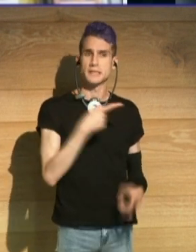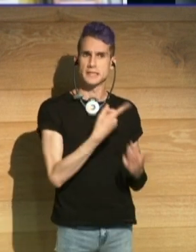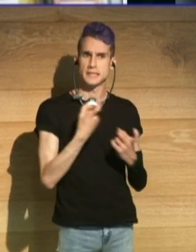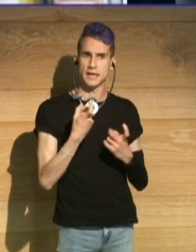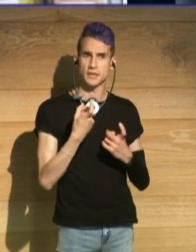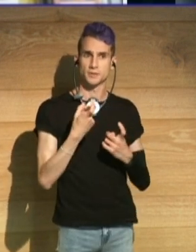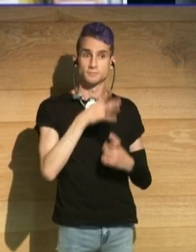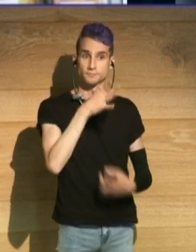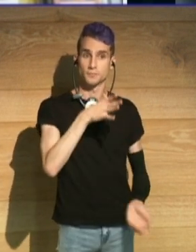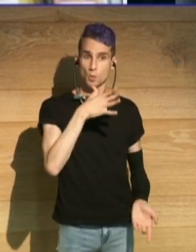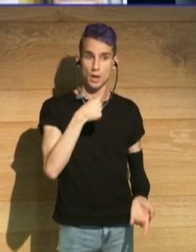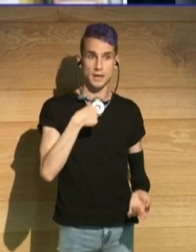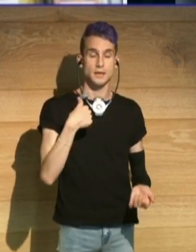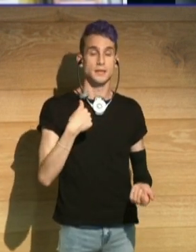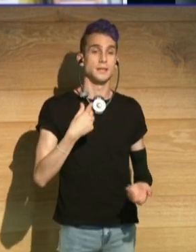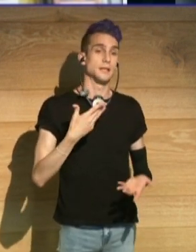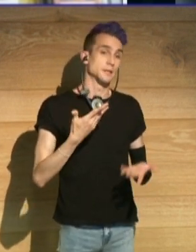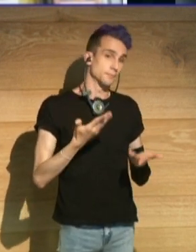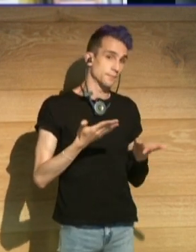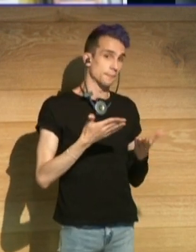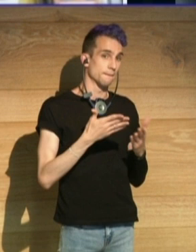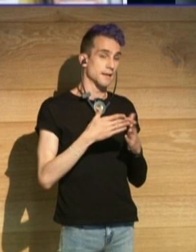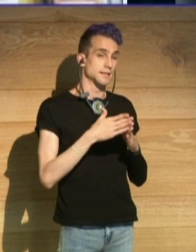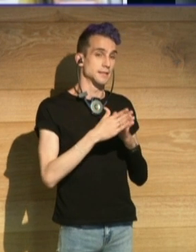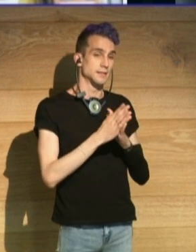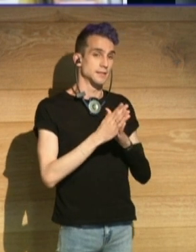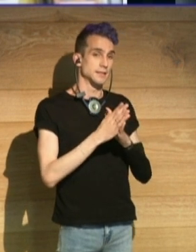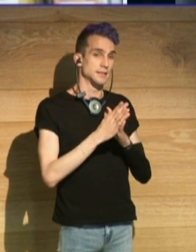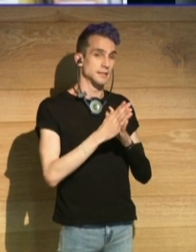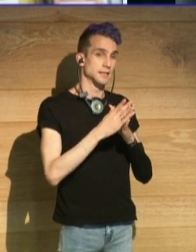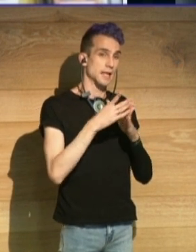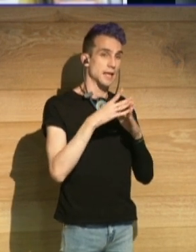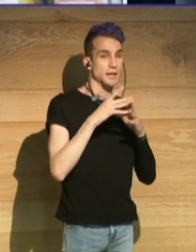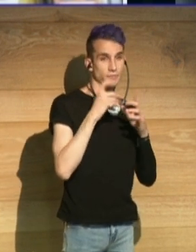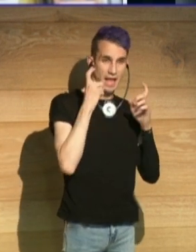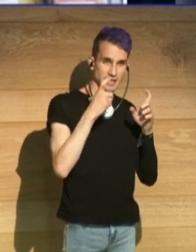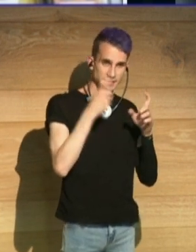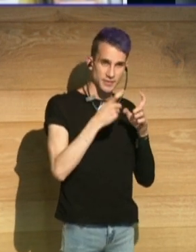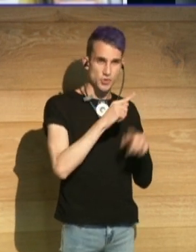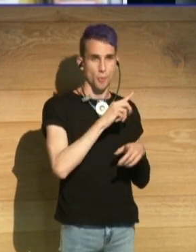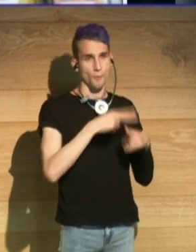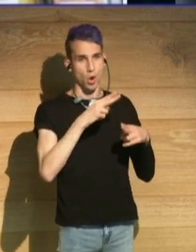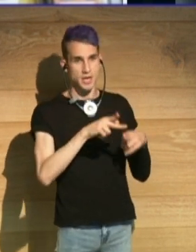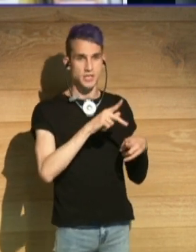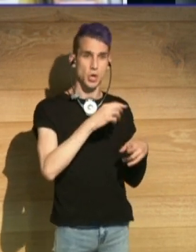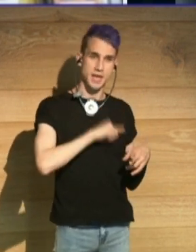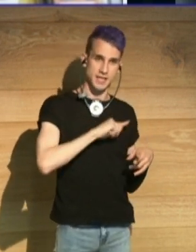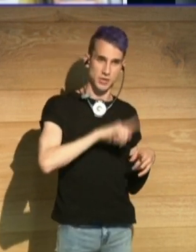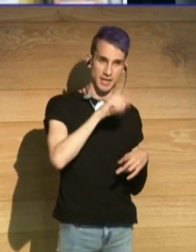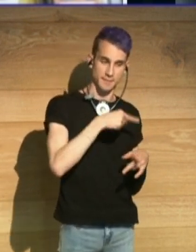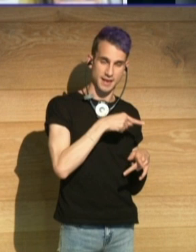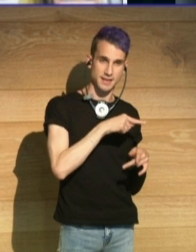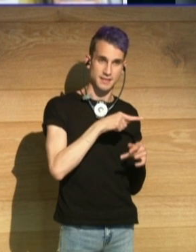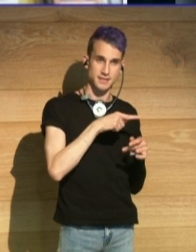porque venía de un intento incluso político y ético de renovar las formas